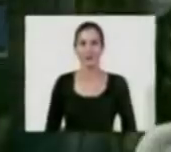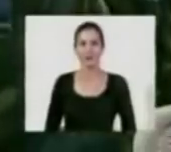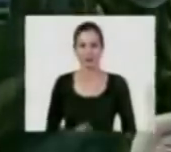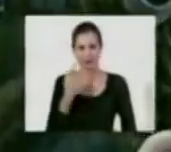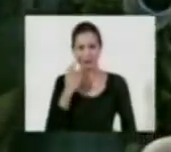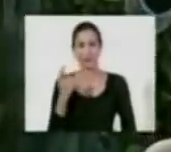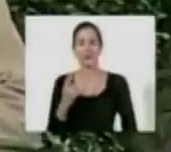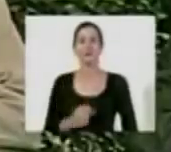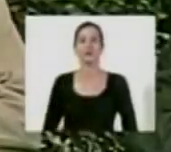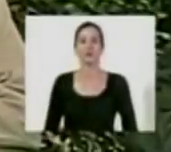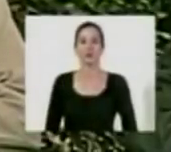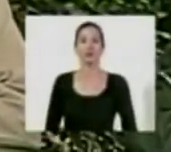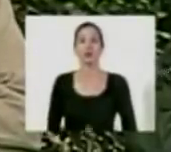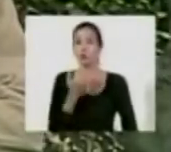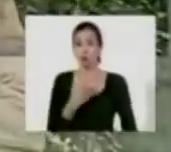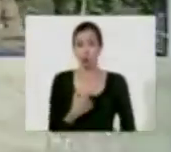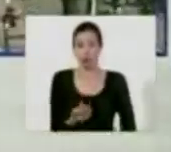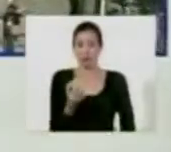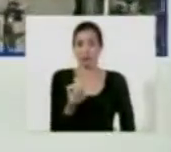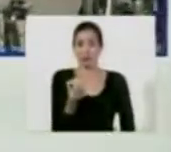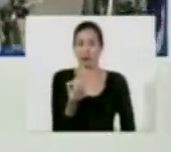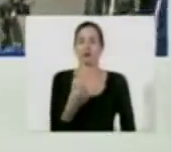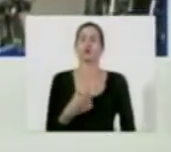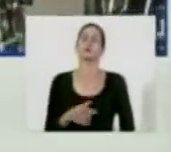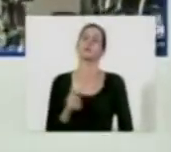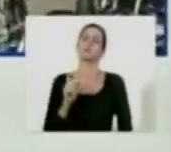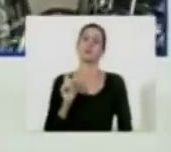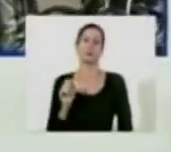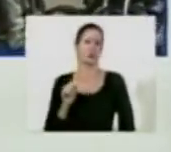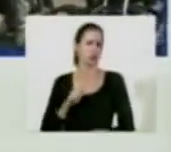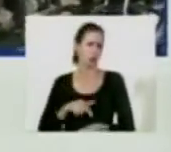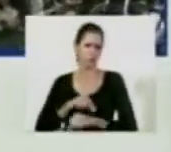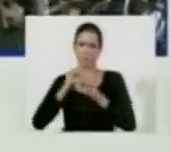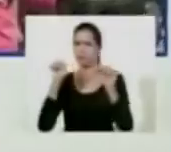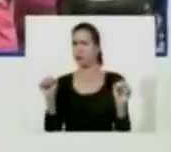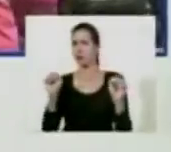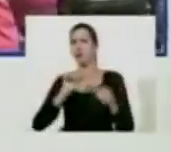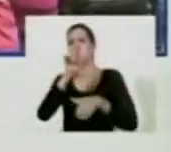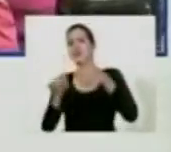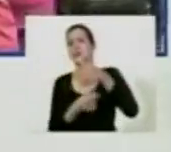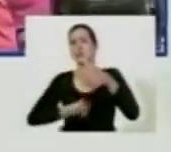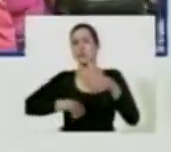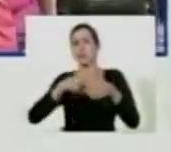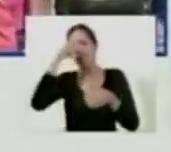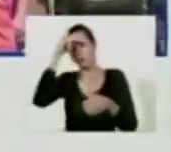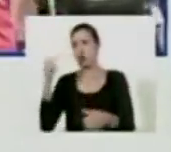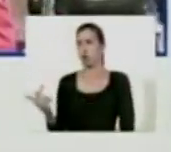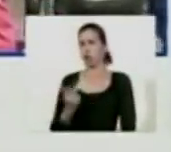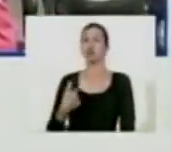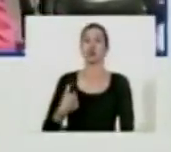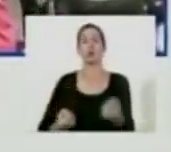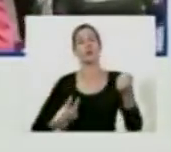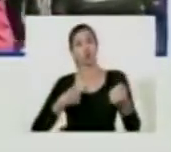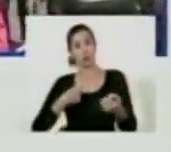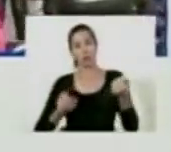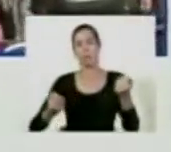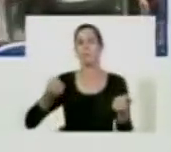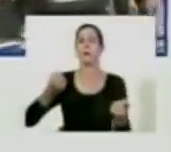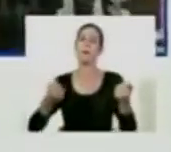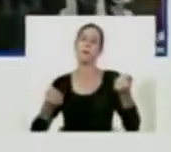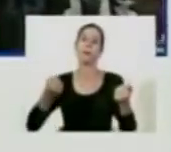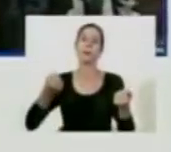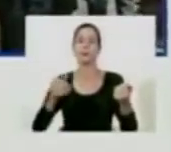en incorporarme. Veníamos temprano, el vicepresidente ejecutivo y yo manejando, yo venía manejando por el